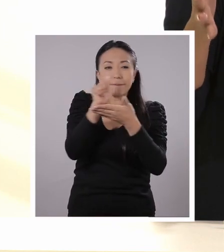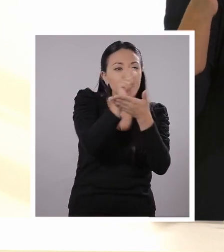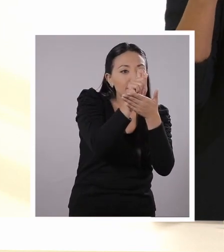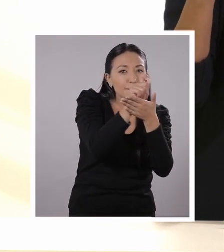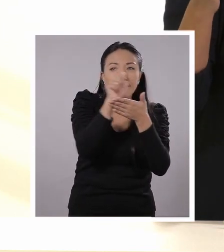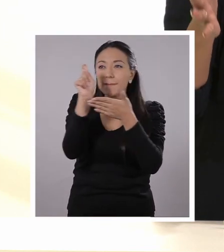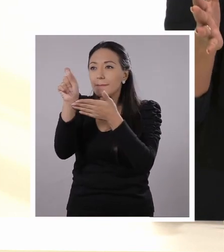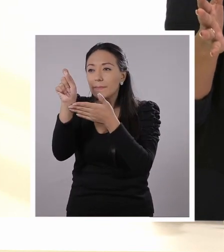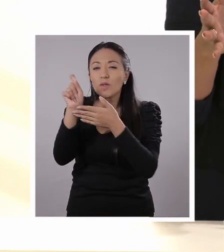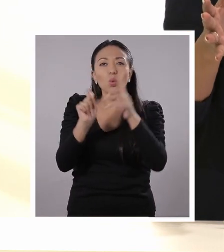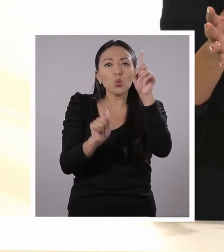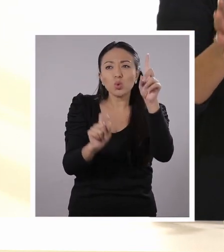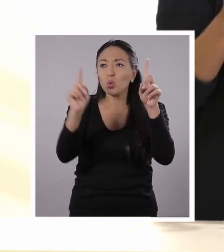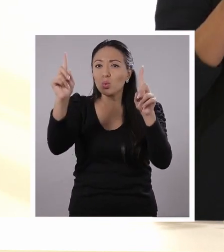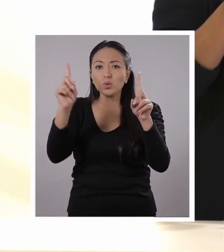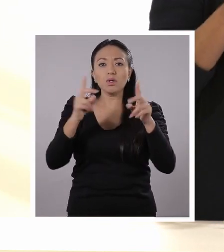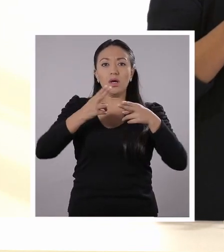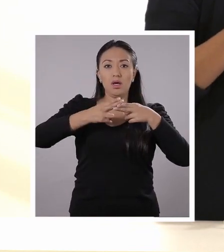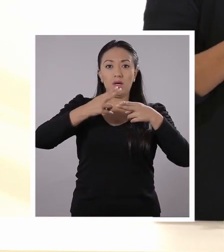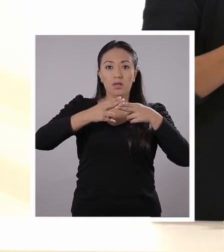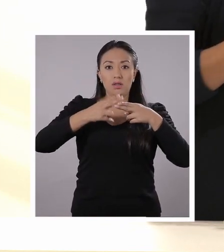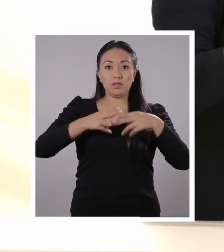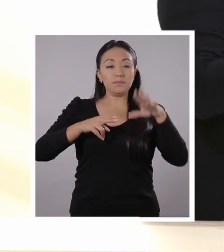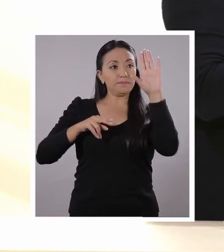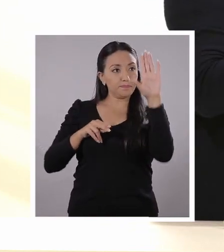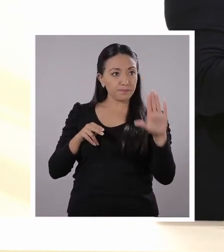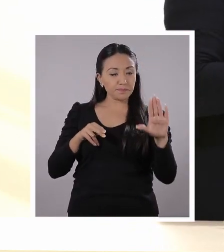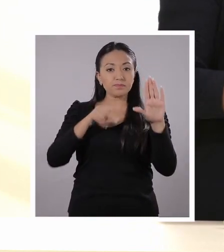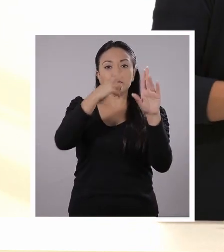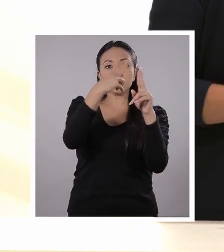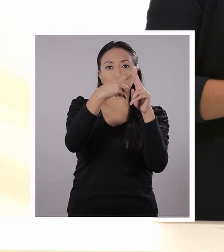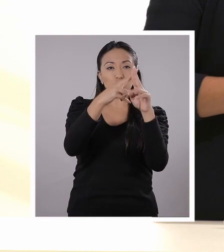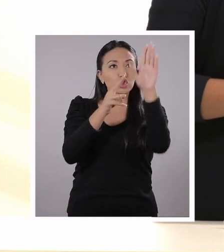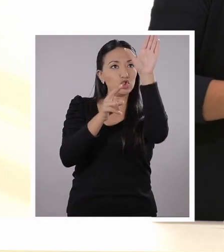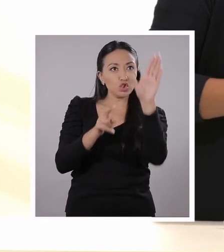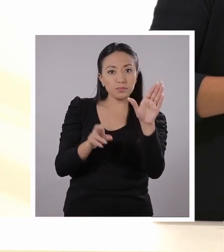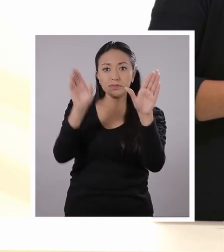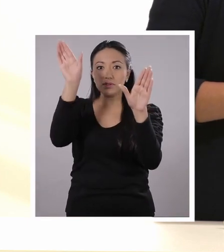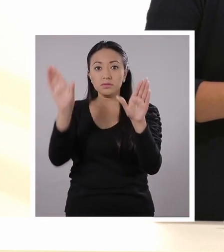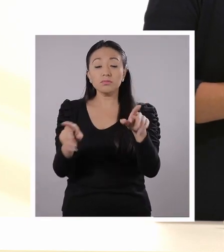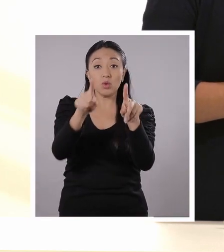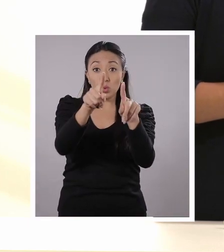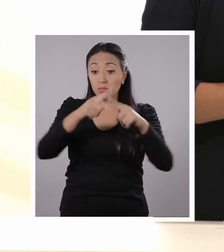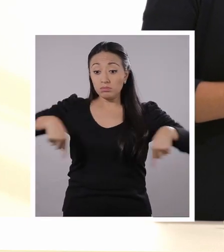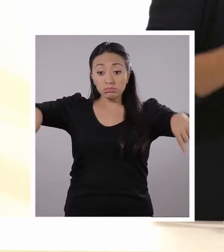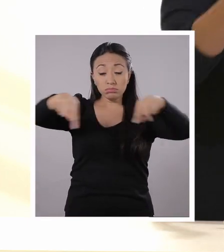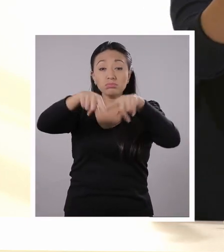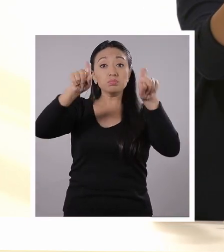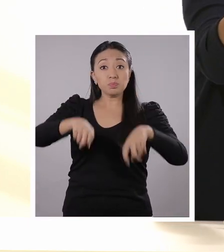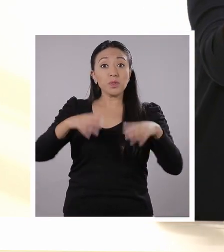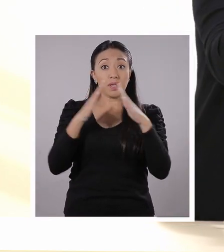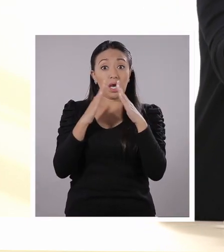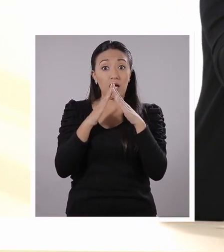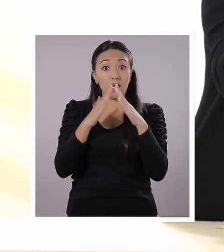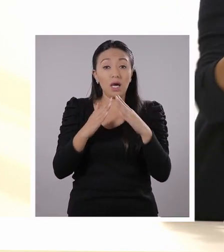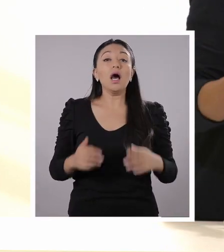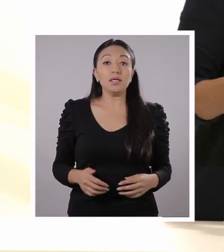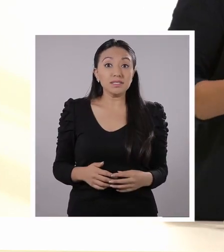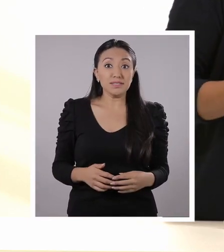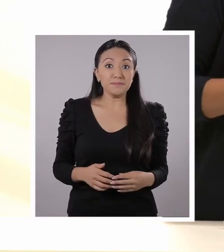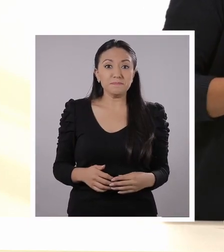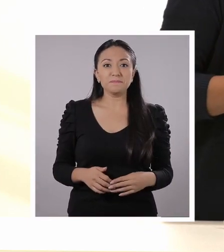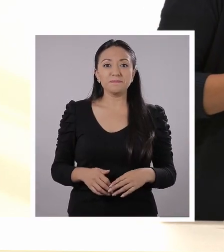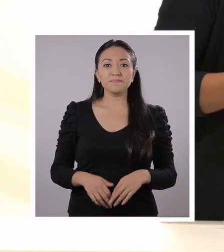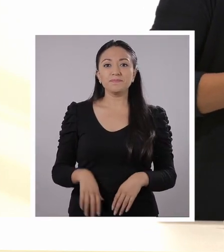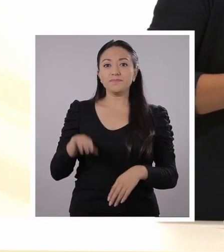una hojita, traigan su cuaderno y cada uno va a poner su nombre. A ver, nos va a ayudar Pancho. Ponga su nombre de los participantes. Si ustedes quieren, pueden participar en